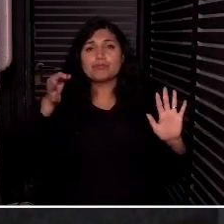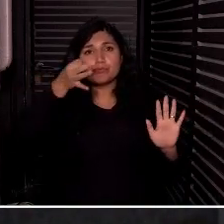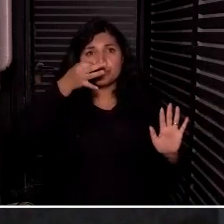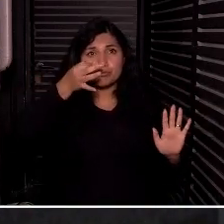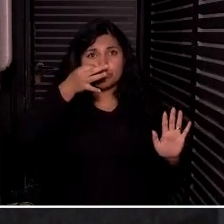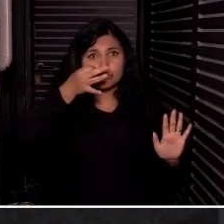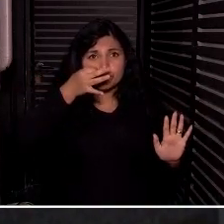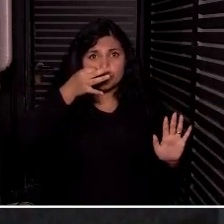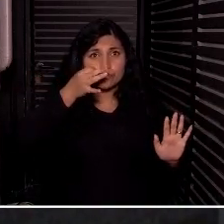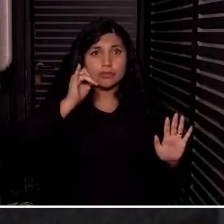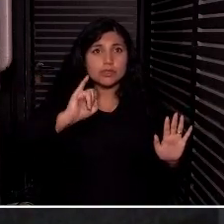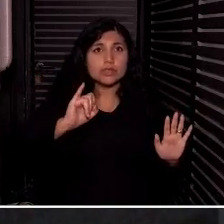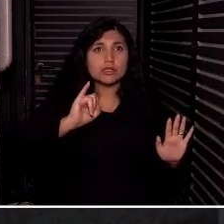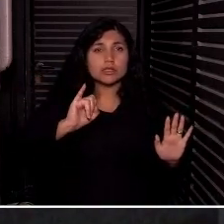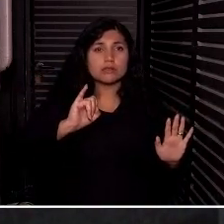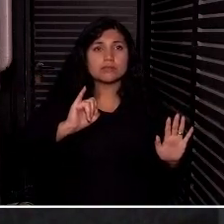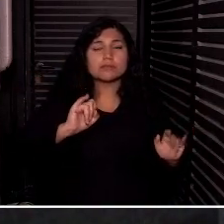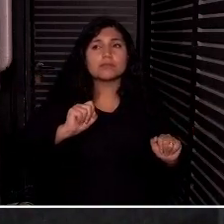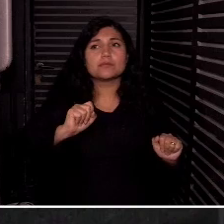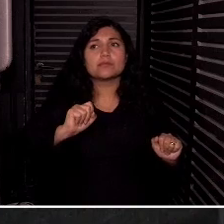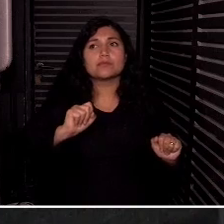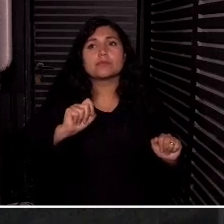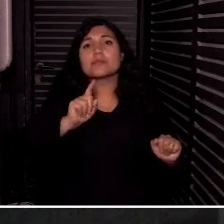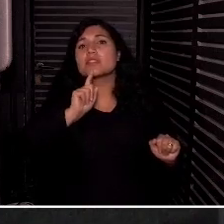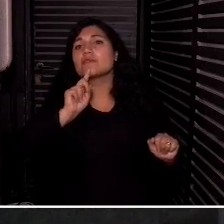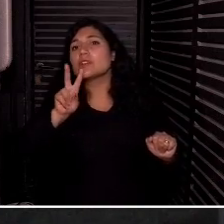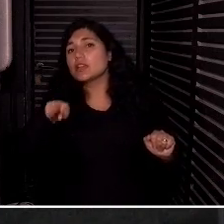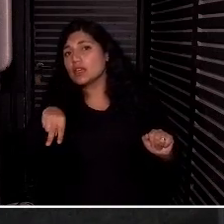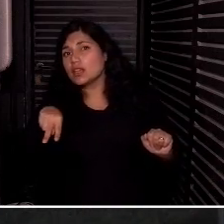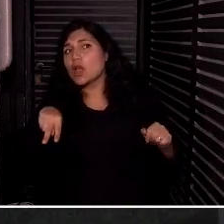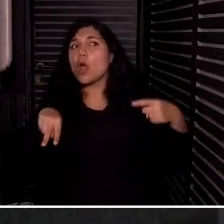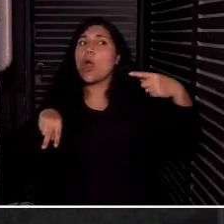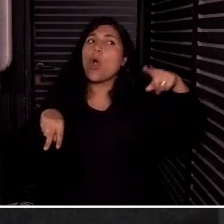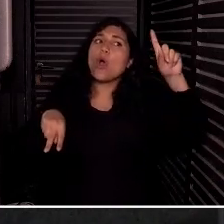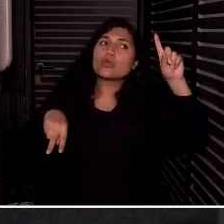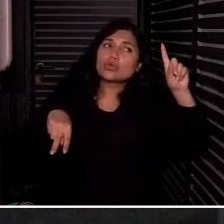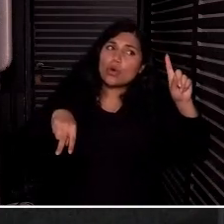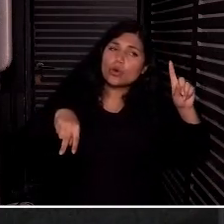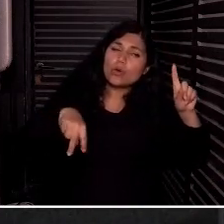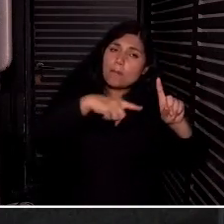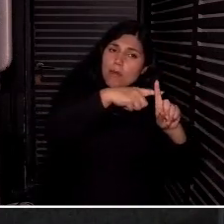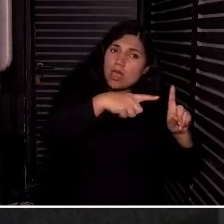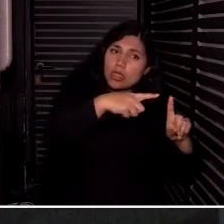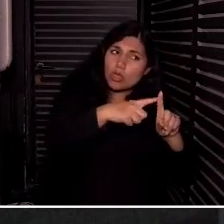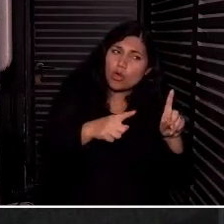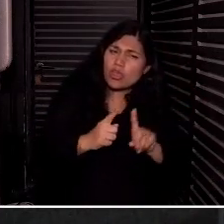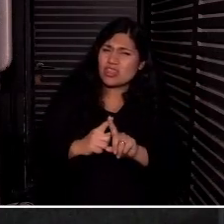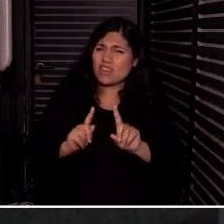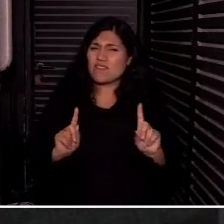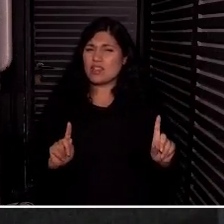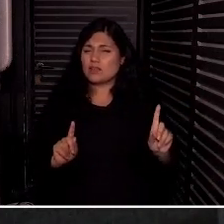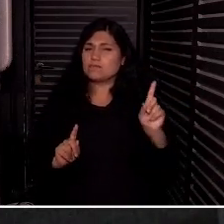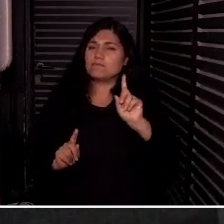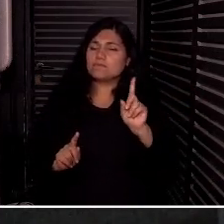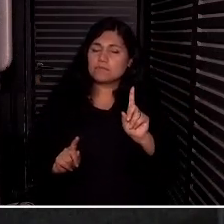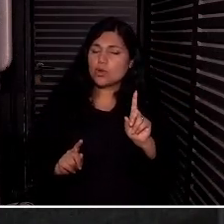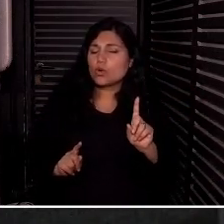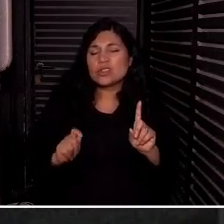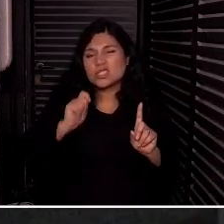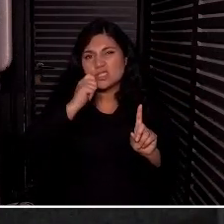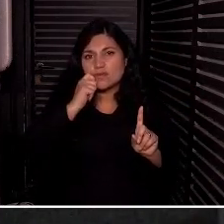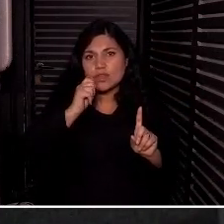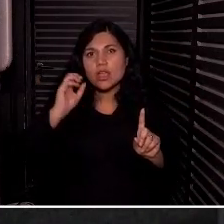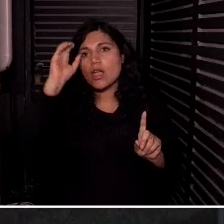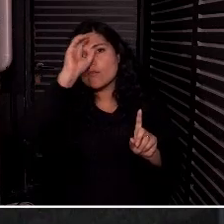no hay no hace mucha diferencia de tvn respecto a otro medio y básicamente lo que busca es información y